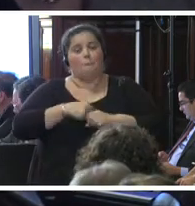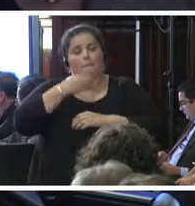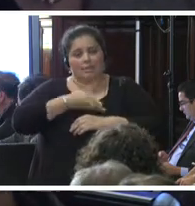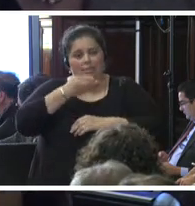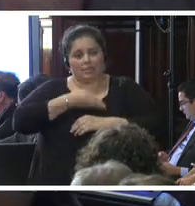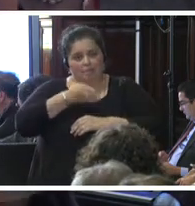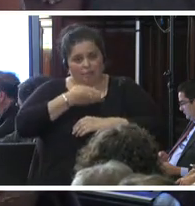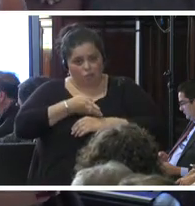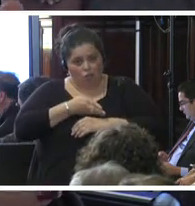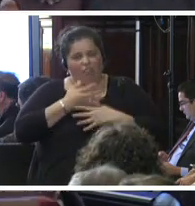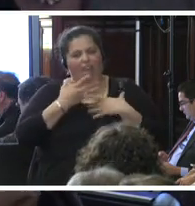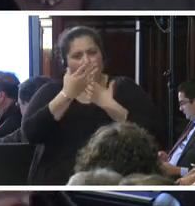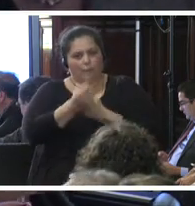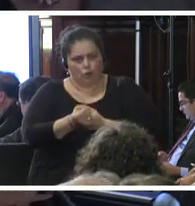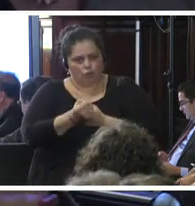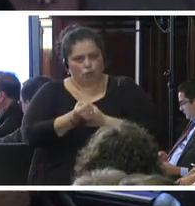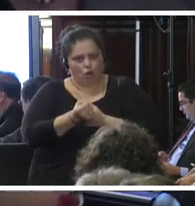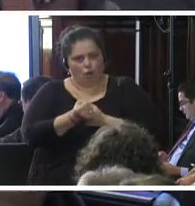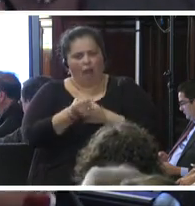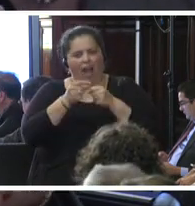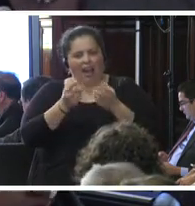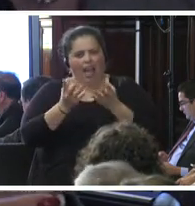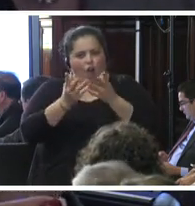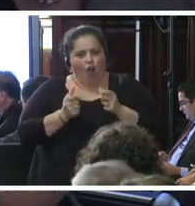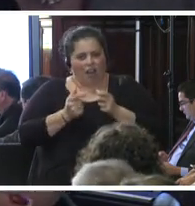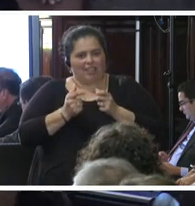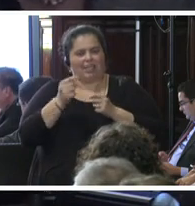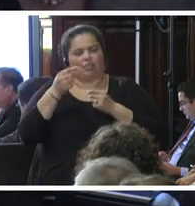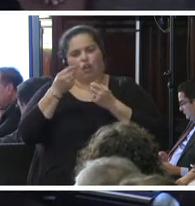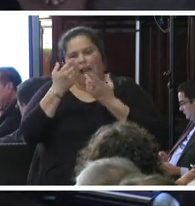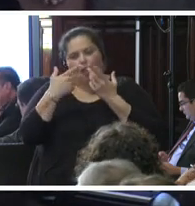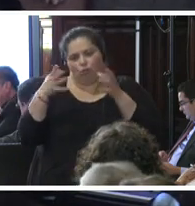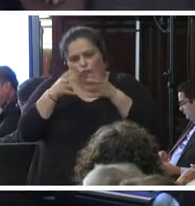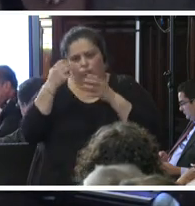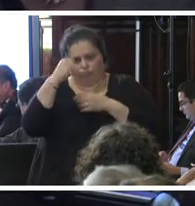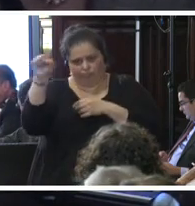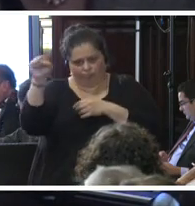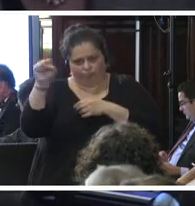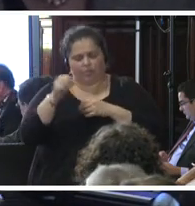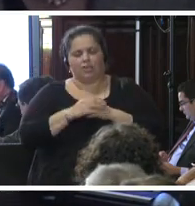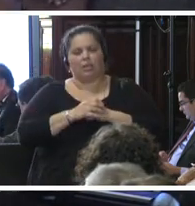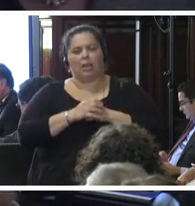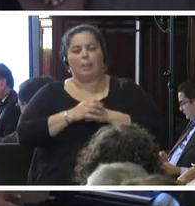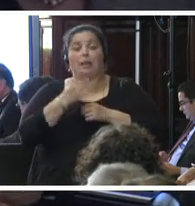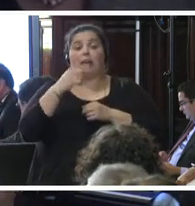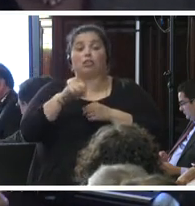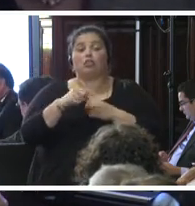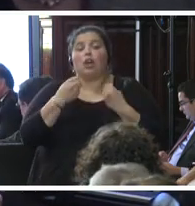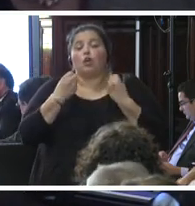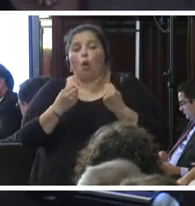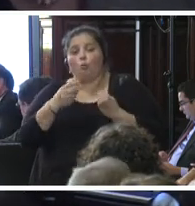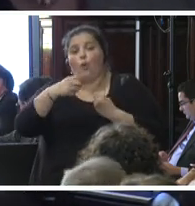participación de apoyo a la organización criminal. O sea, ¿cómo ustedes enfocan